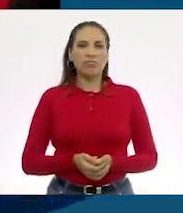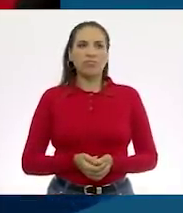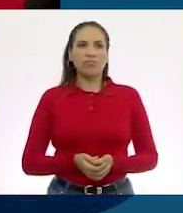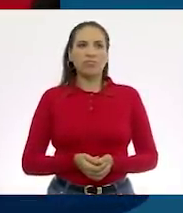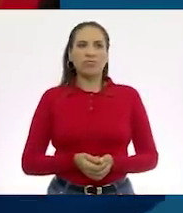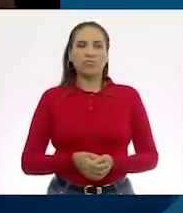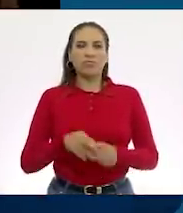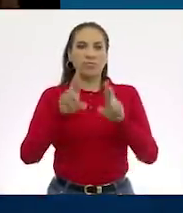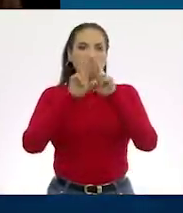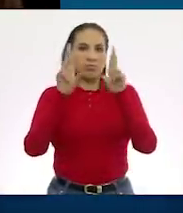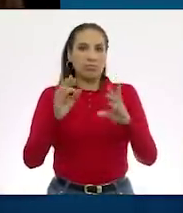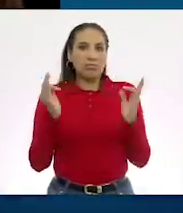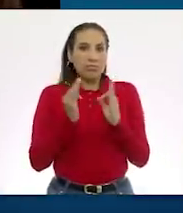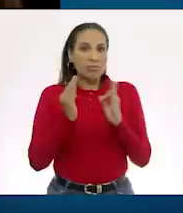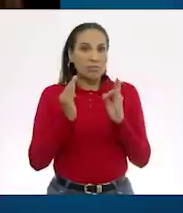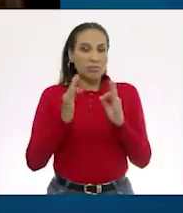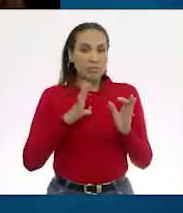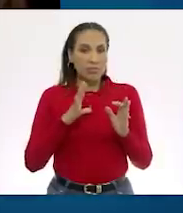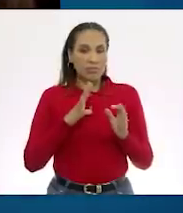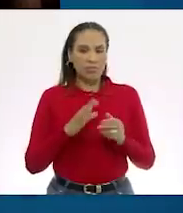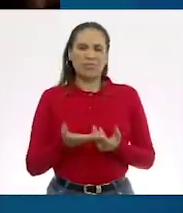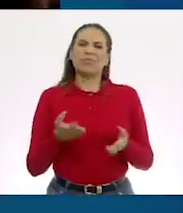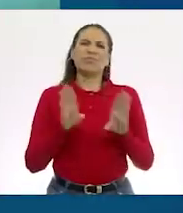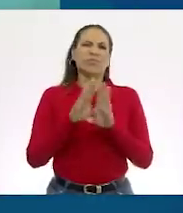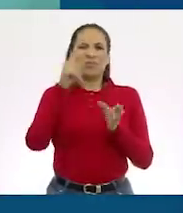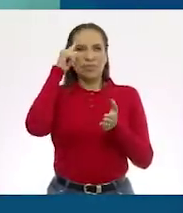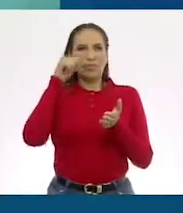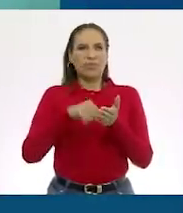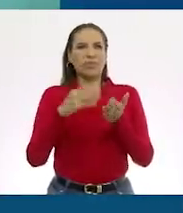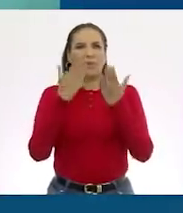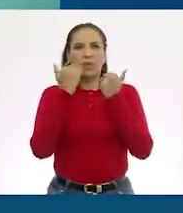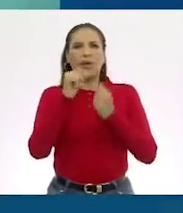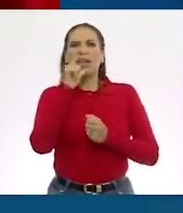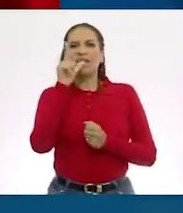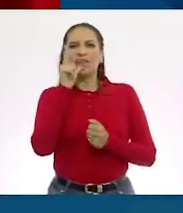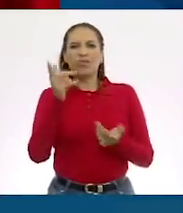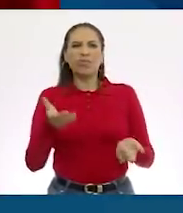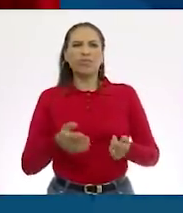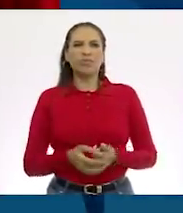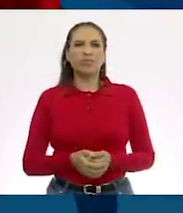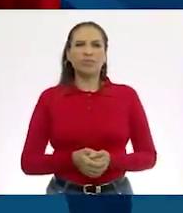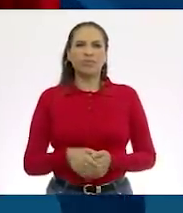¿Y refrigeradores? ¿Cómo creen? Si ni siquiera hay luz.